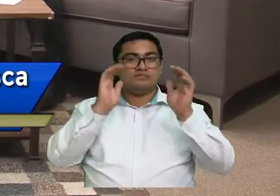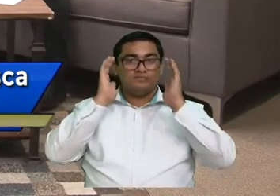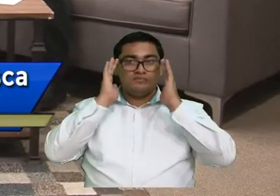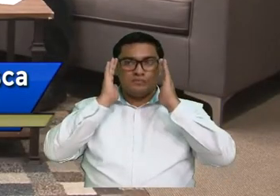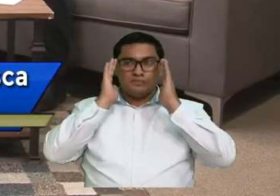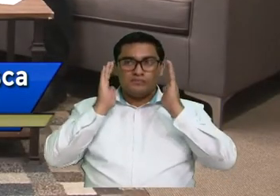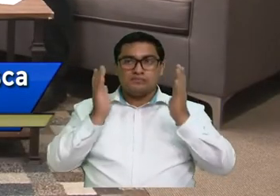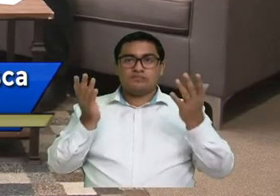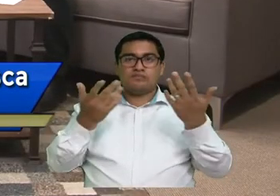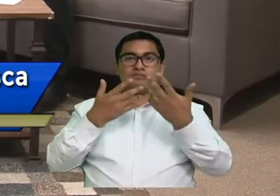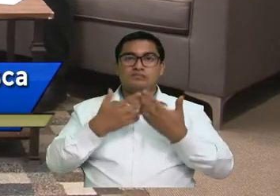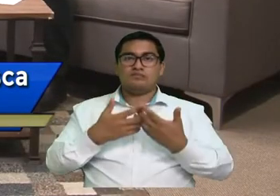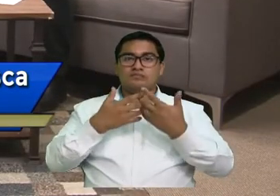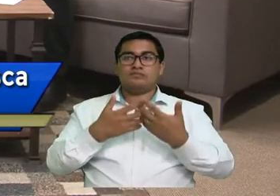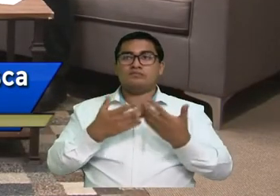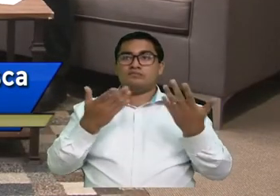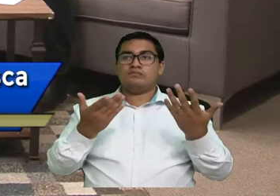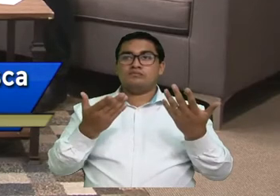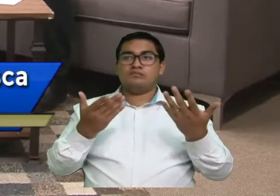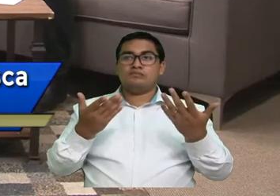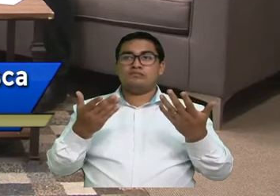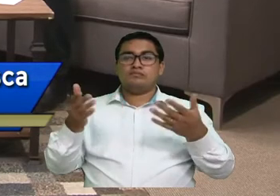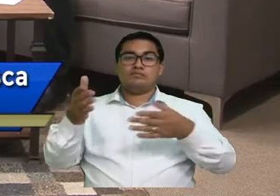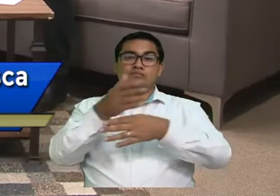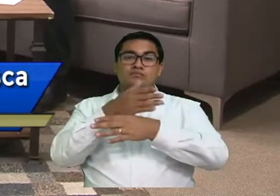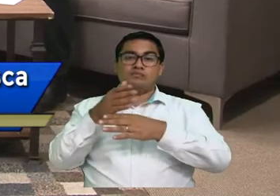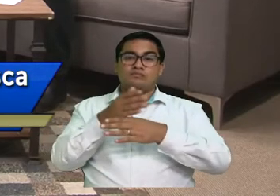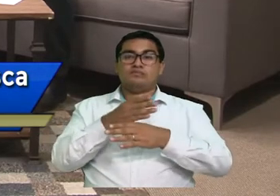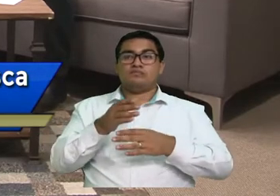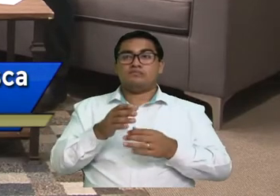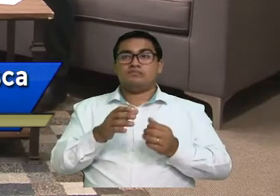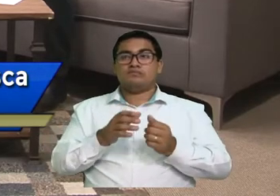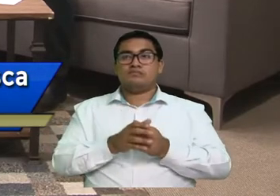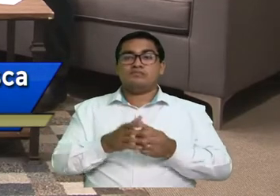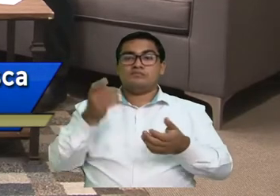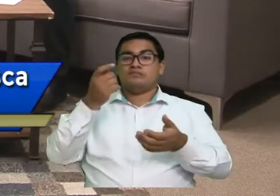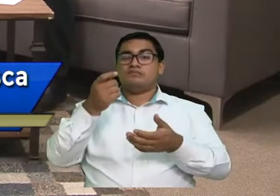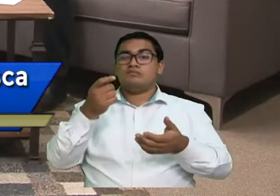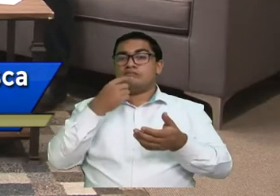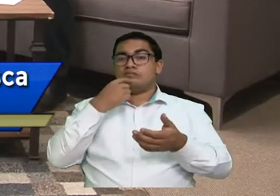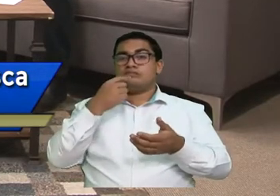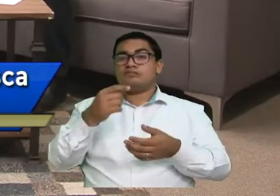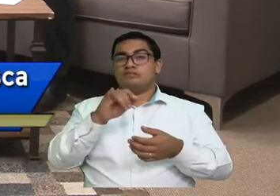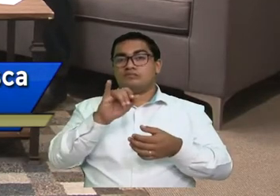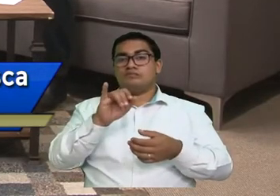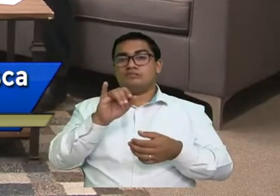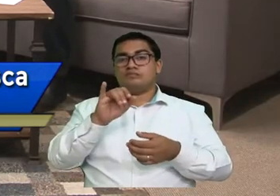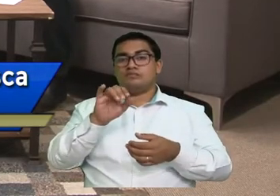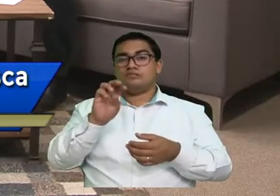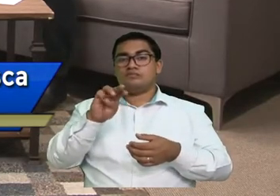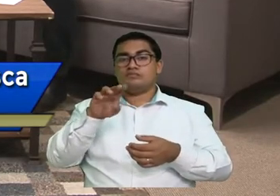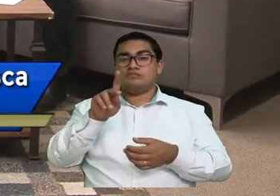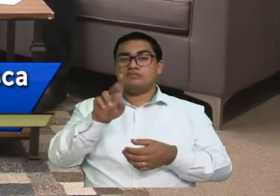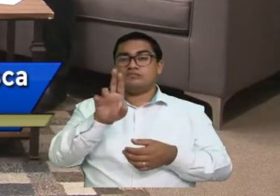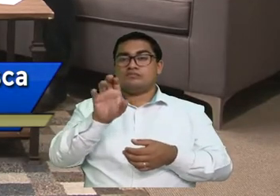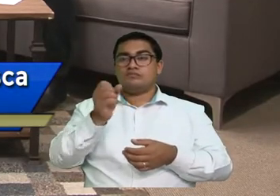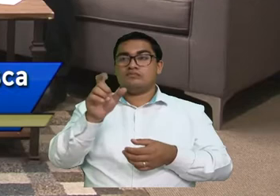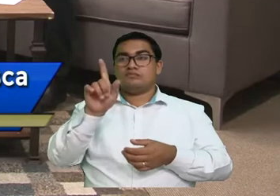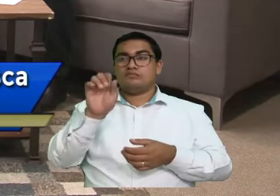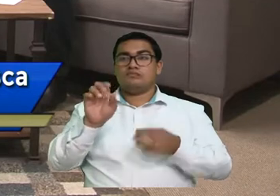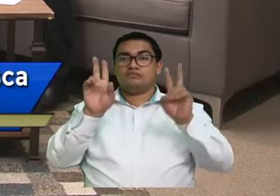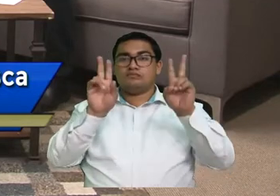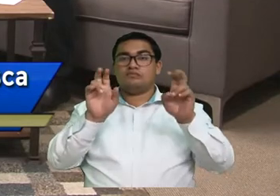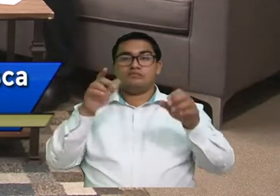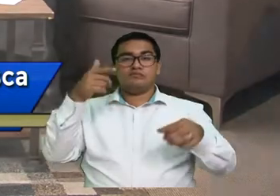Que la empresa, ¿verdad?, formal le cobra al pequeño productor. No, pequeño, el impuesto que está cargado a los combustibles,